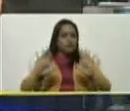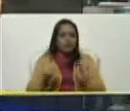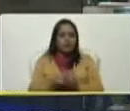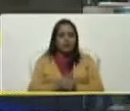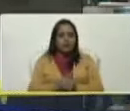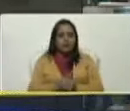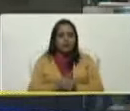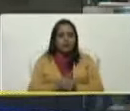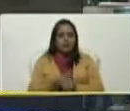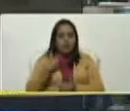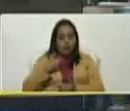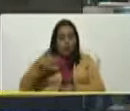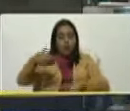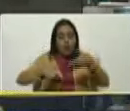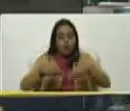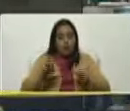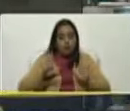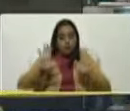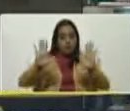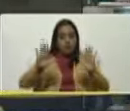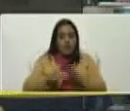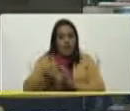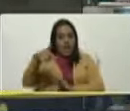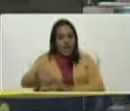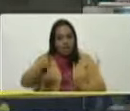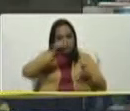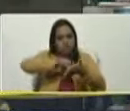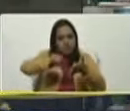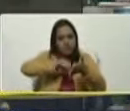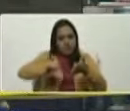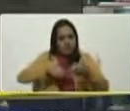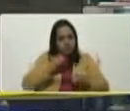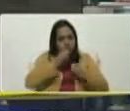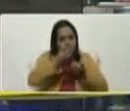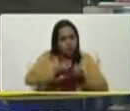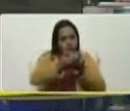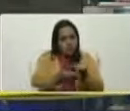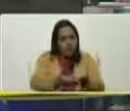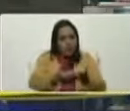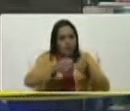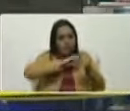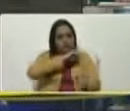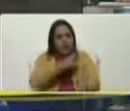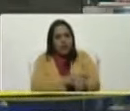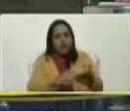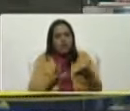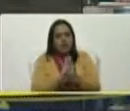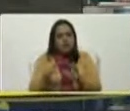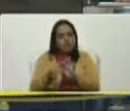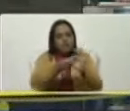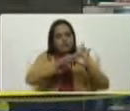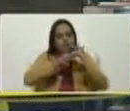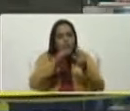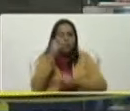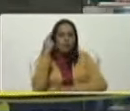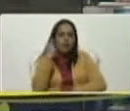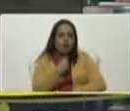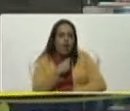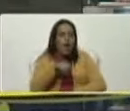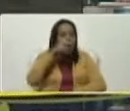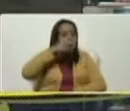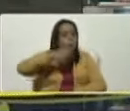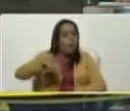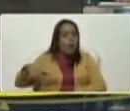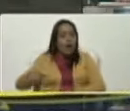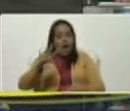voto con mis dos manos, esta declaración poderosa de la Alianza Bolivariana de los Pueblos de